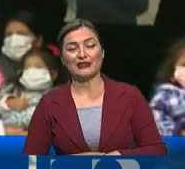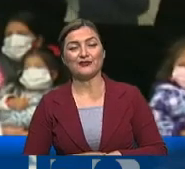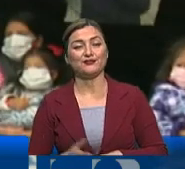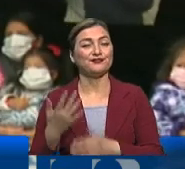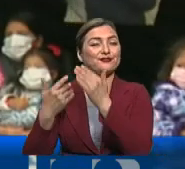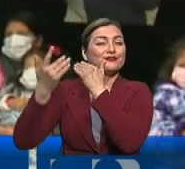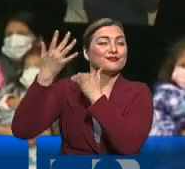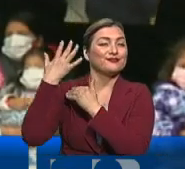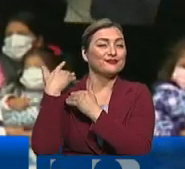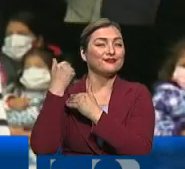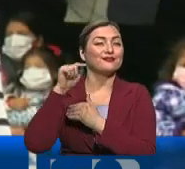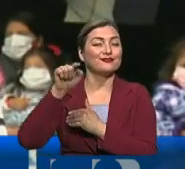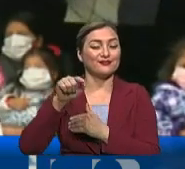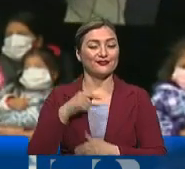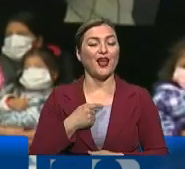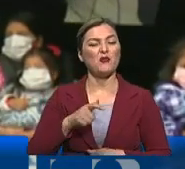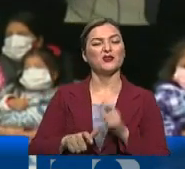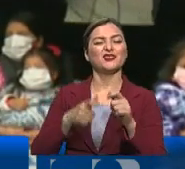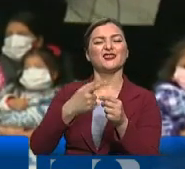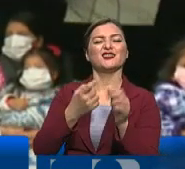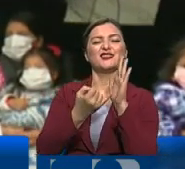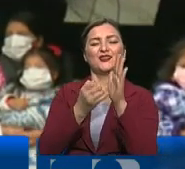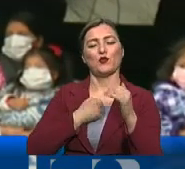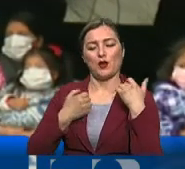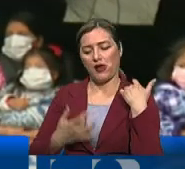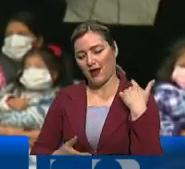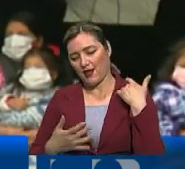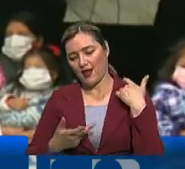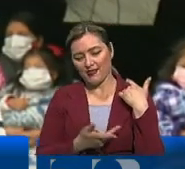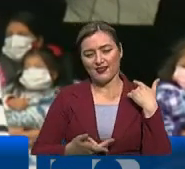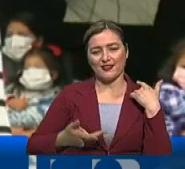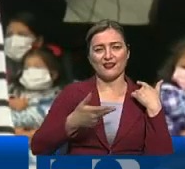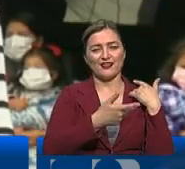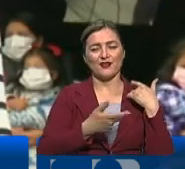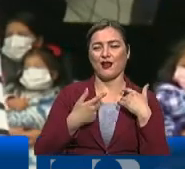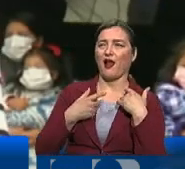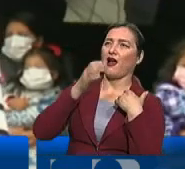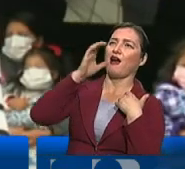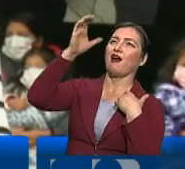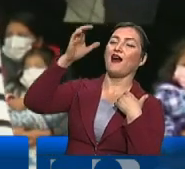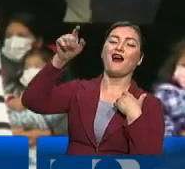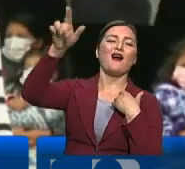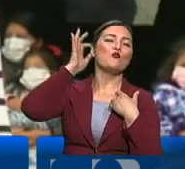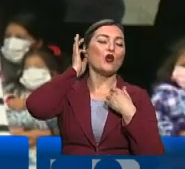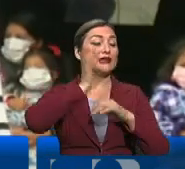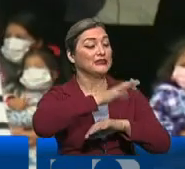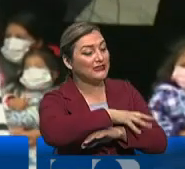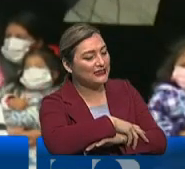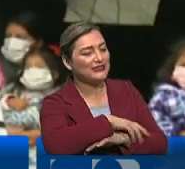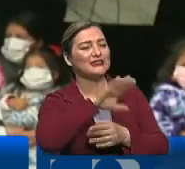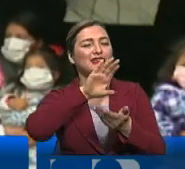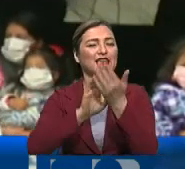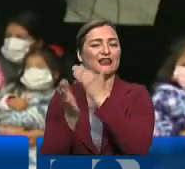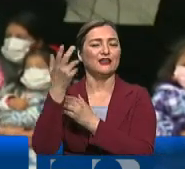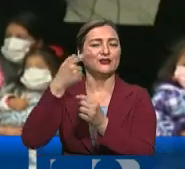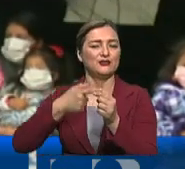en la época colonial los chullas quiteños llevando a los tríos musicales a cantarles en esos preciosos balcones del centro